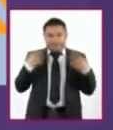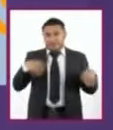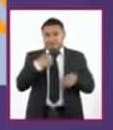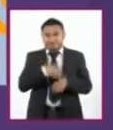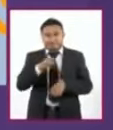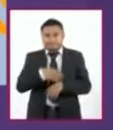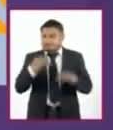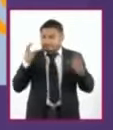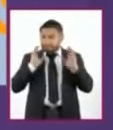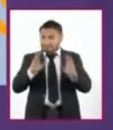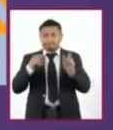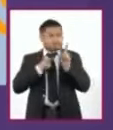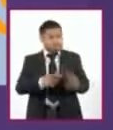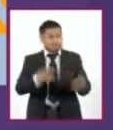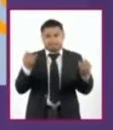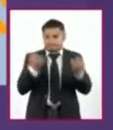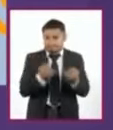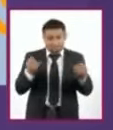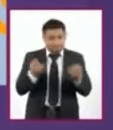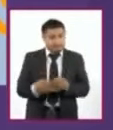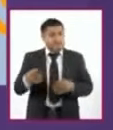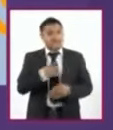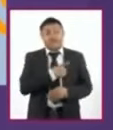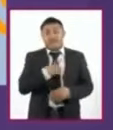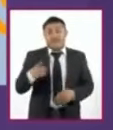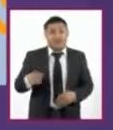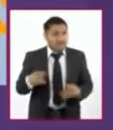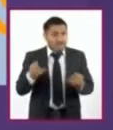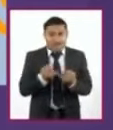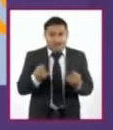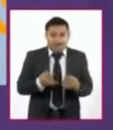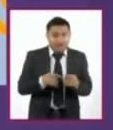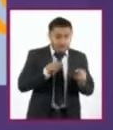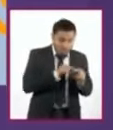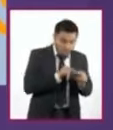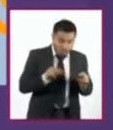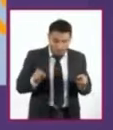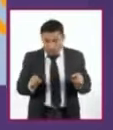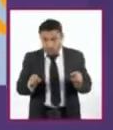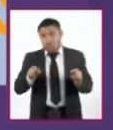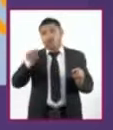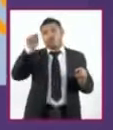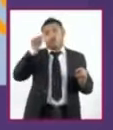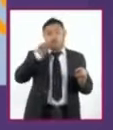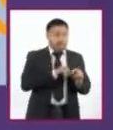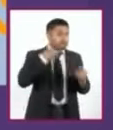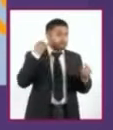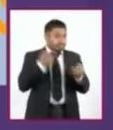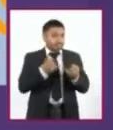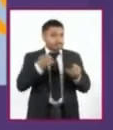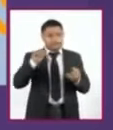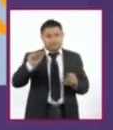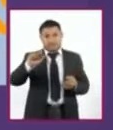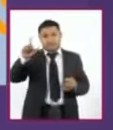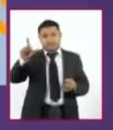lados deben de tener la misma longitud. A esta simetría se clasifica como